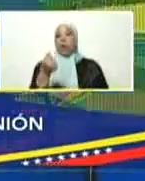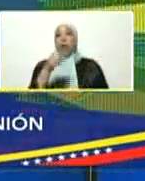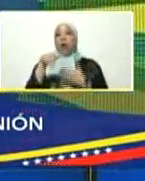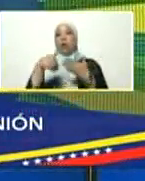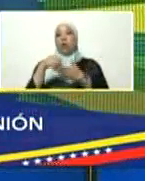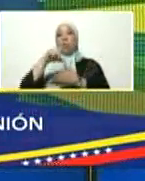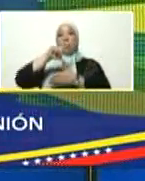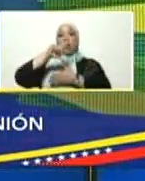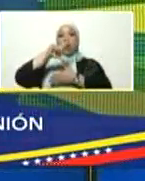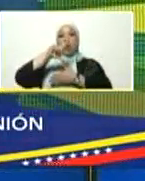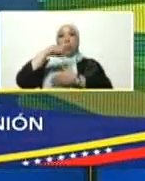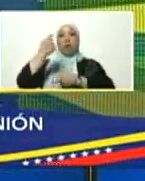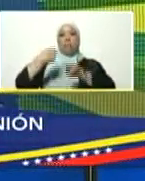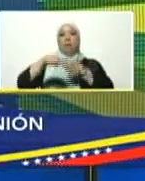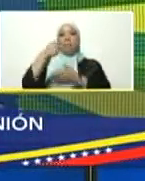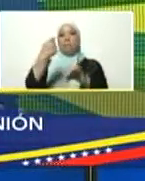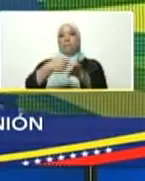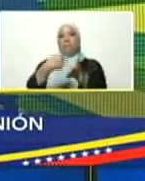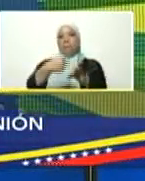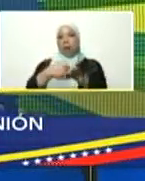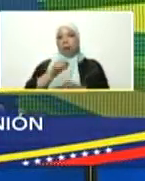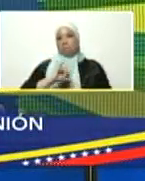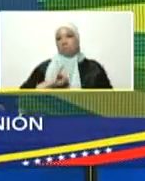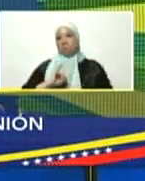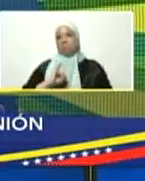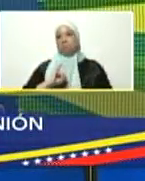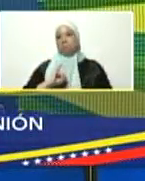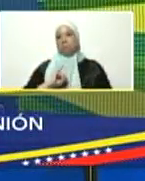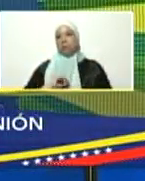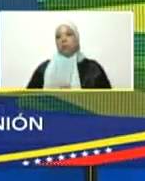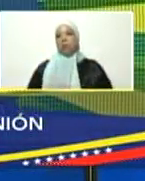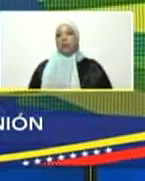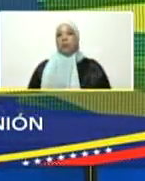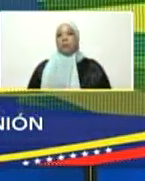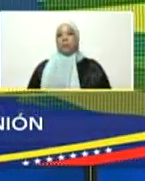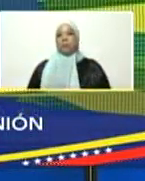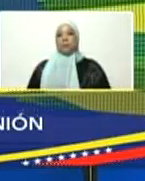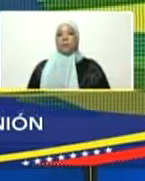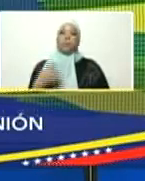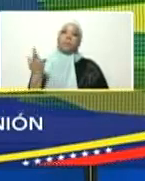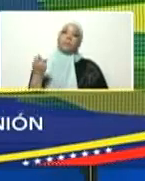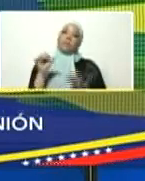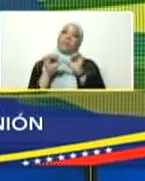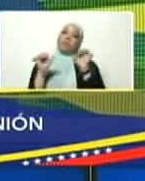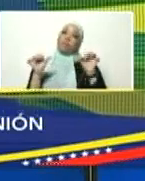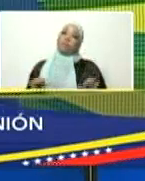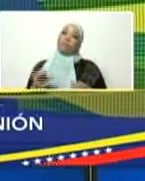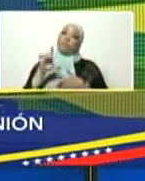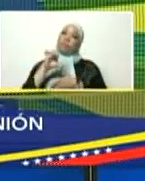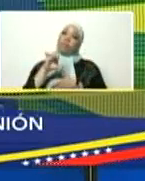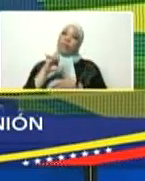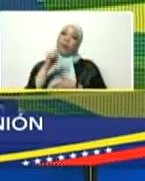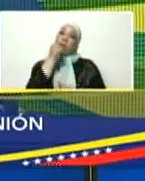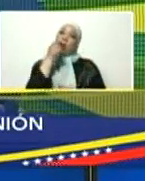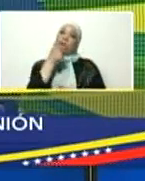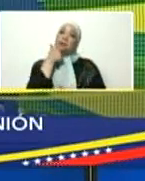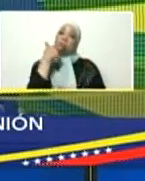Chévere. Para nosotros, chévere. Porque una sola moneda de América Latina y el Caribe sería extraordinario.